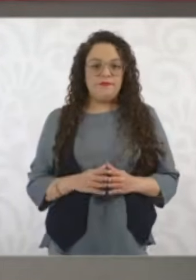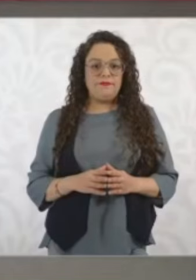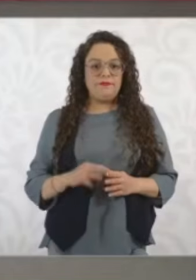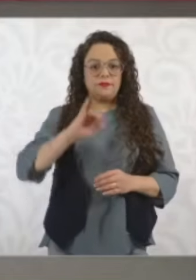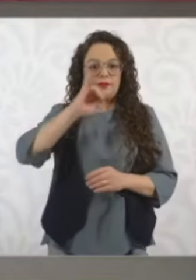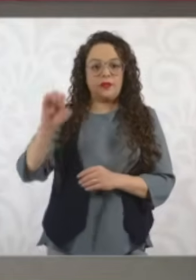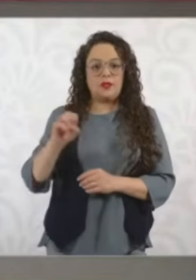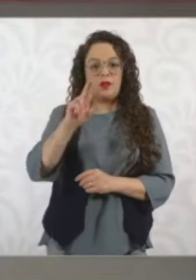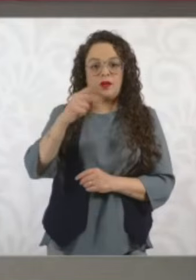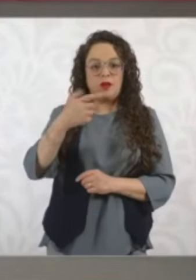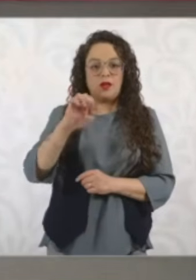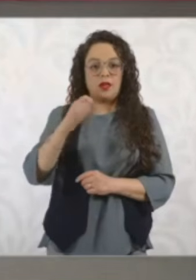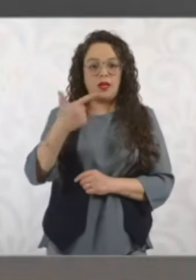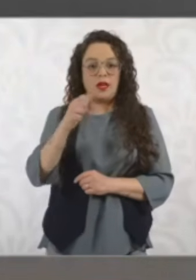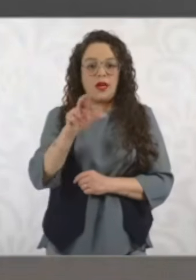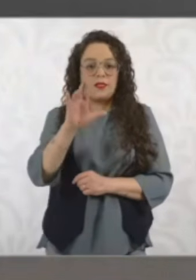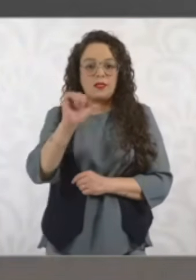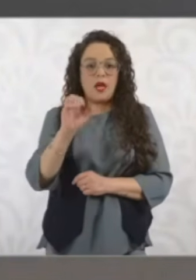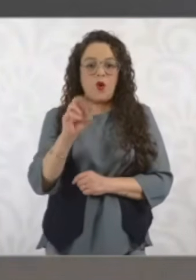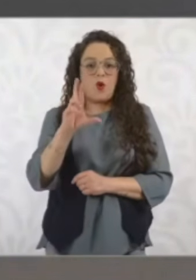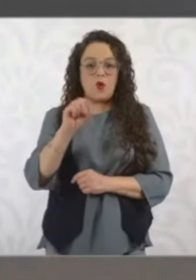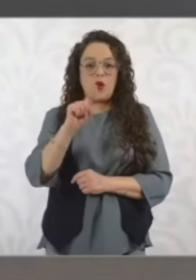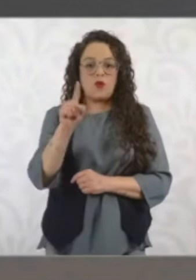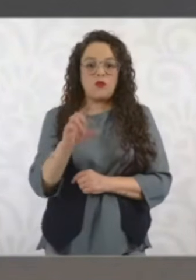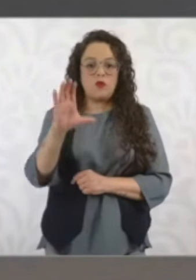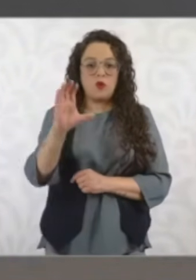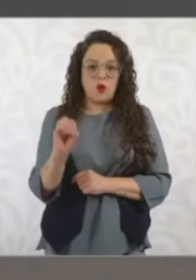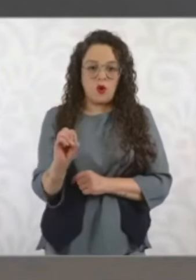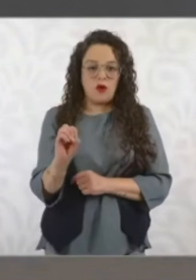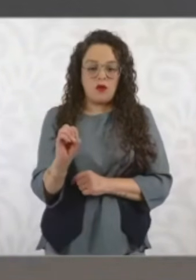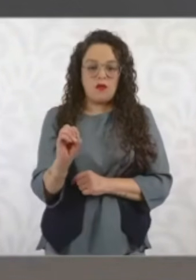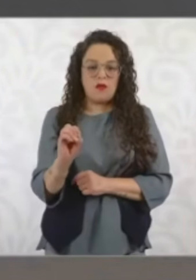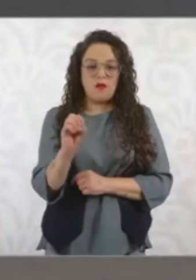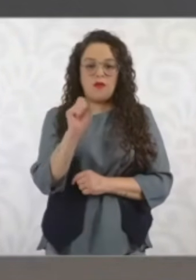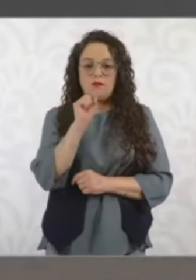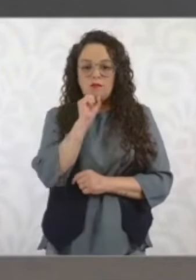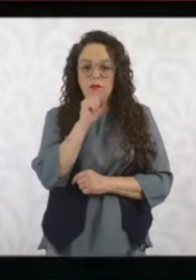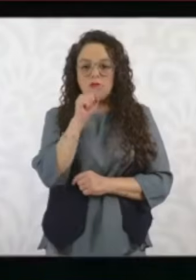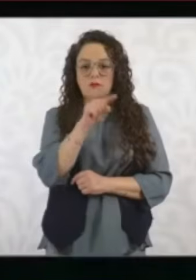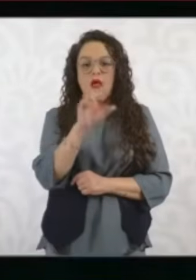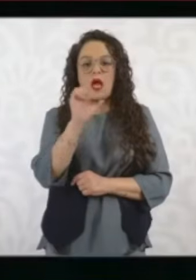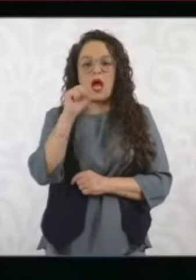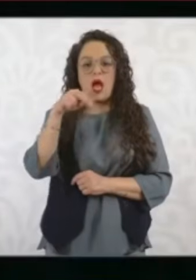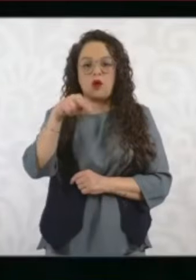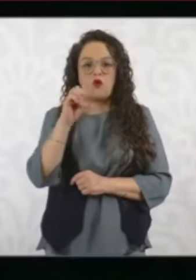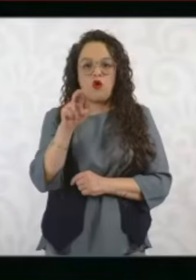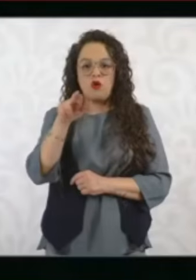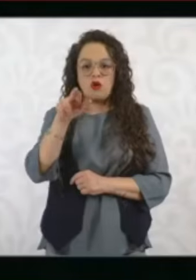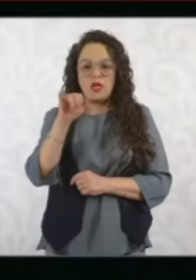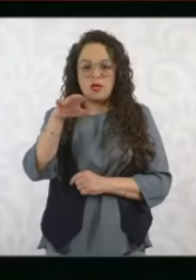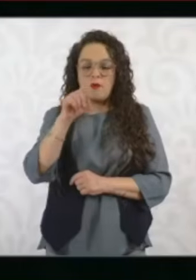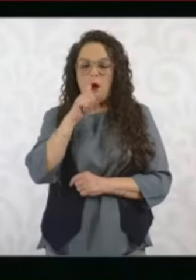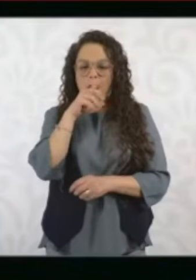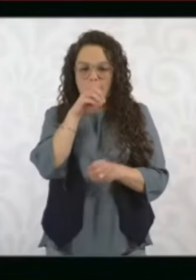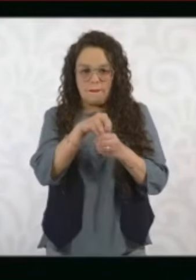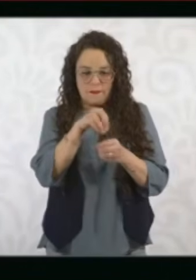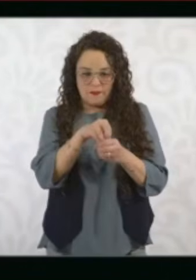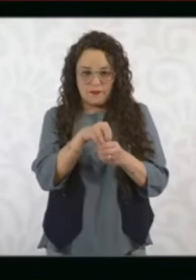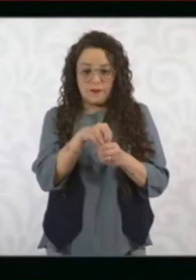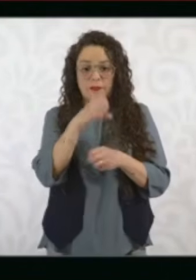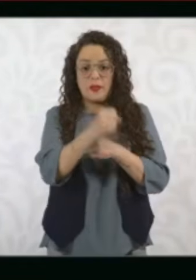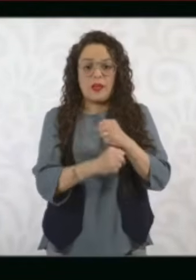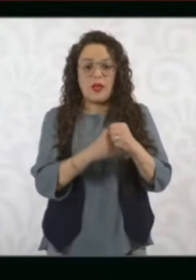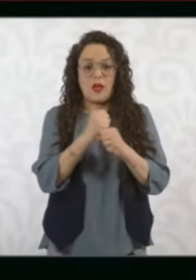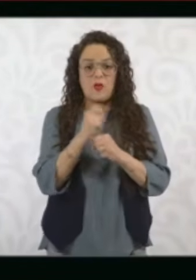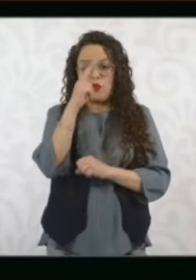Jorge García Orozco, ¿no? Igual del bloque anónimo de 2010,